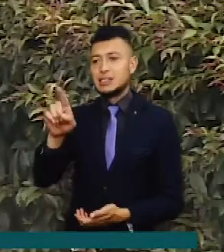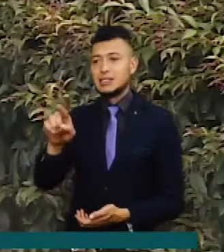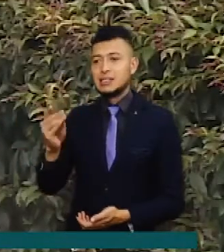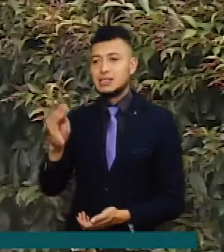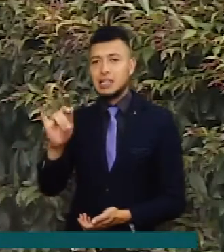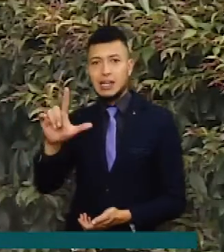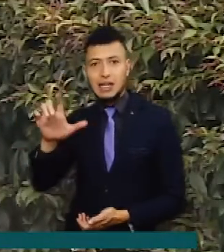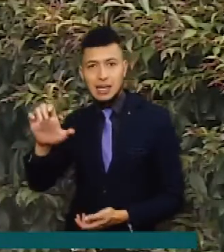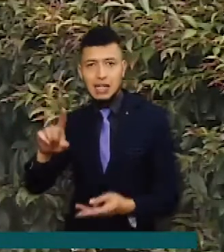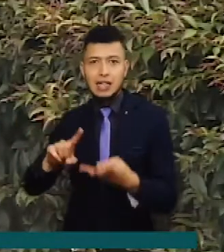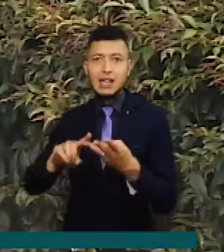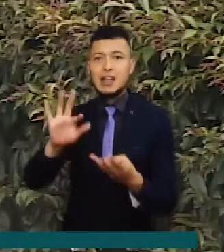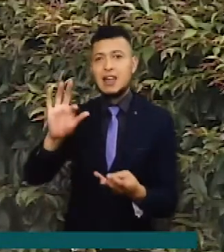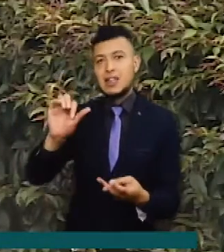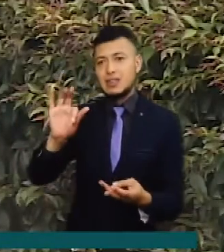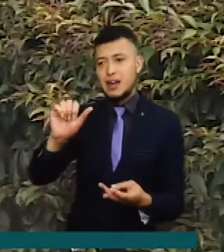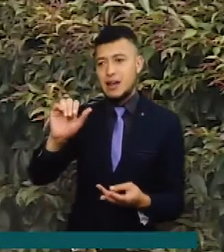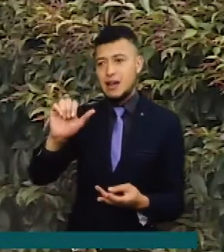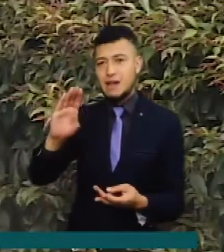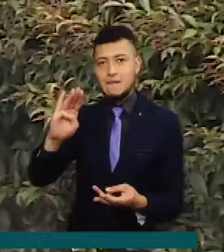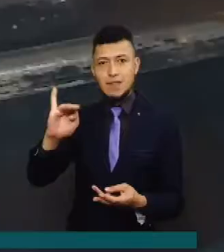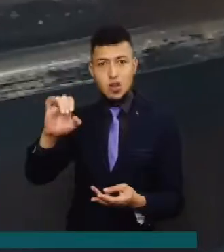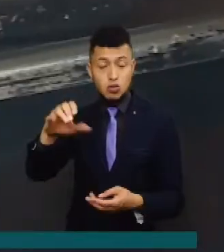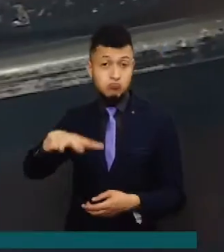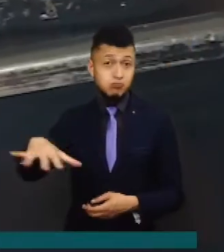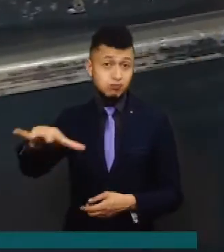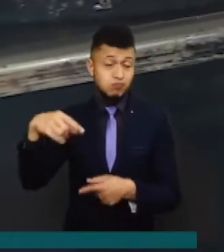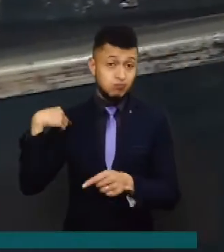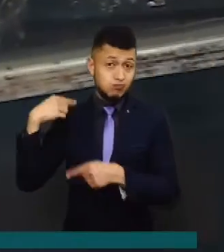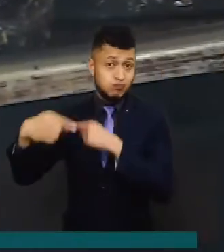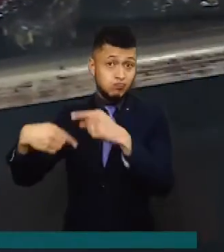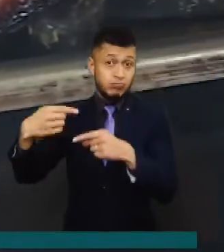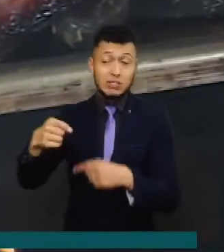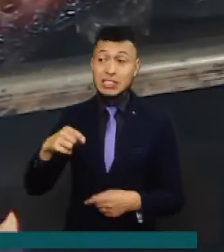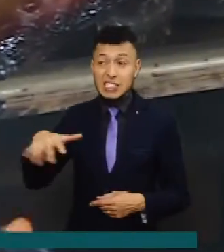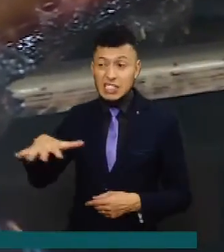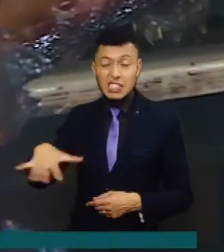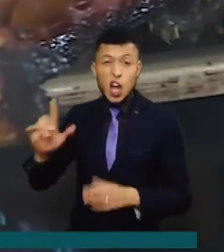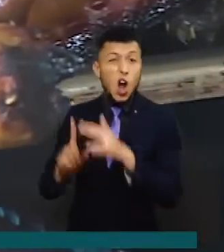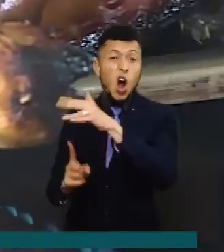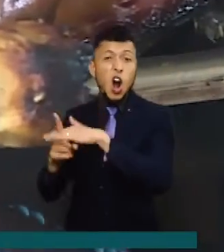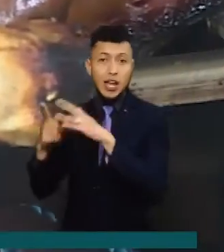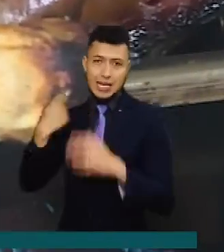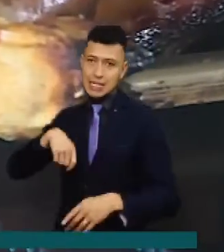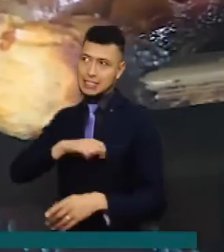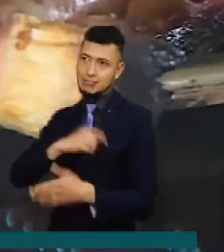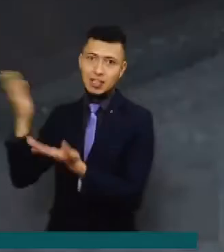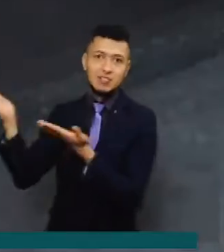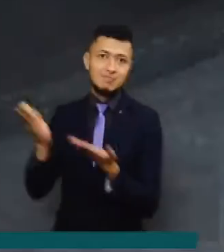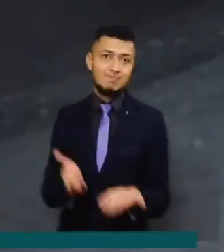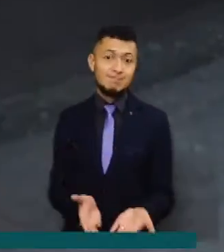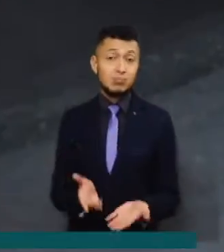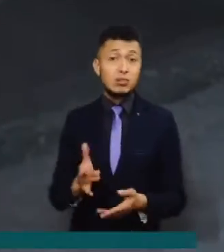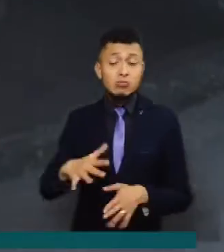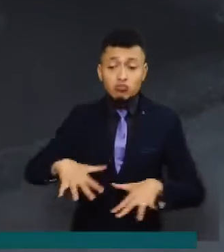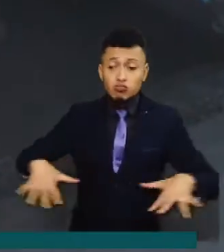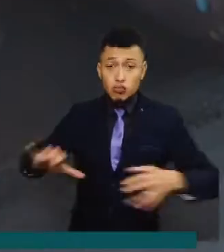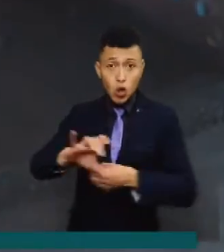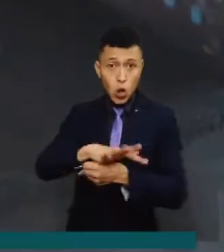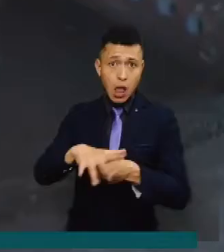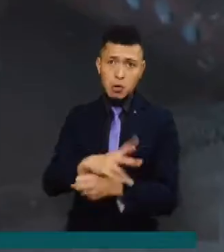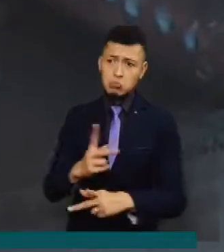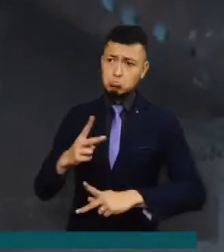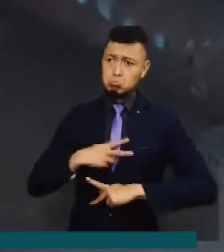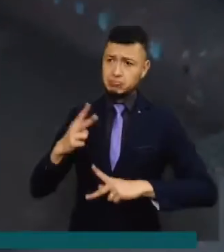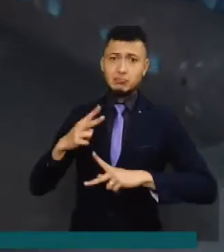sesquilé y está vio lugares de verdadera tradición el cochinillo es un plato cuyo origen viene de españa pero desde hace muchos